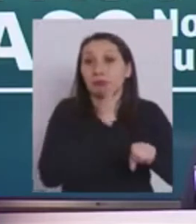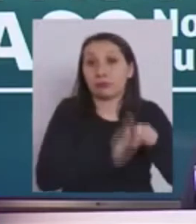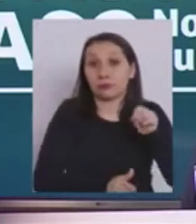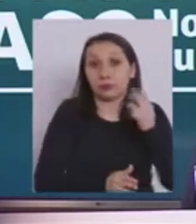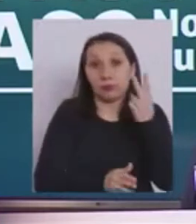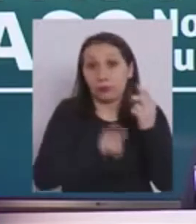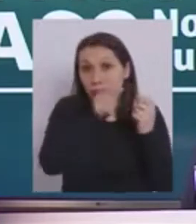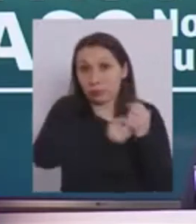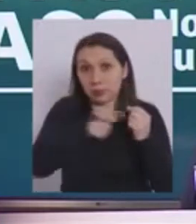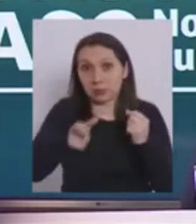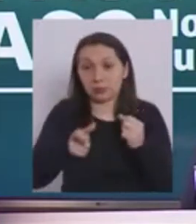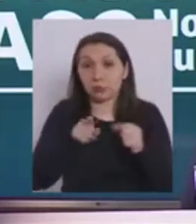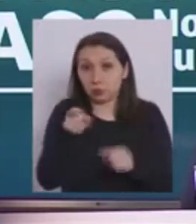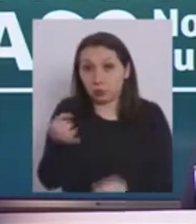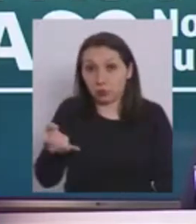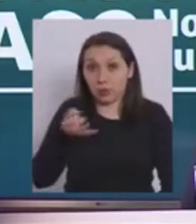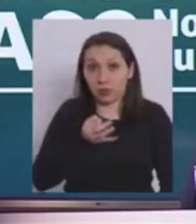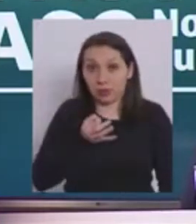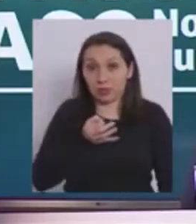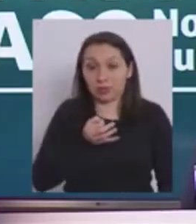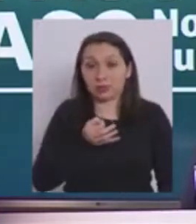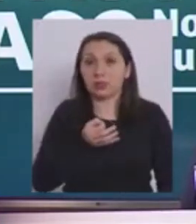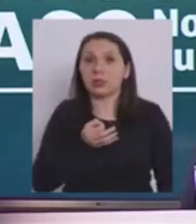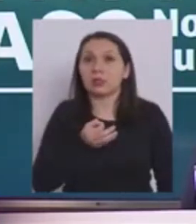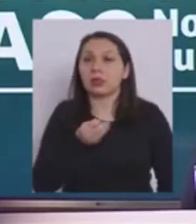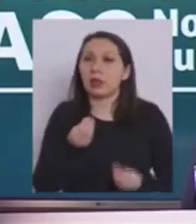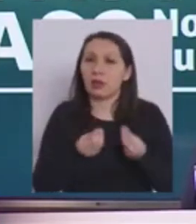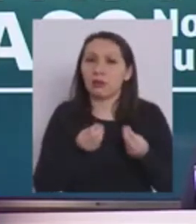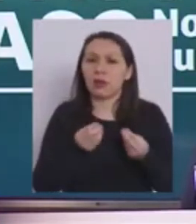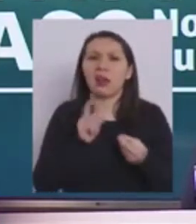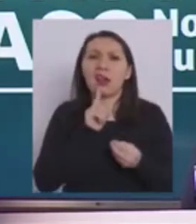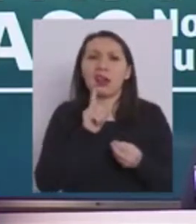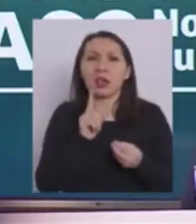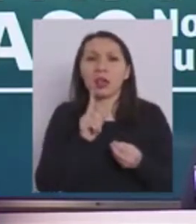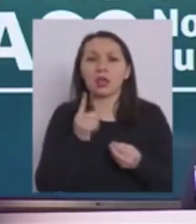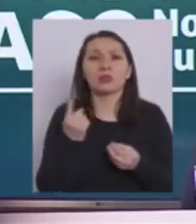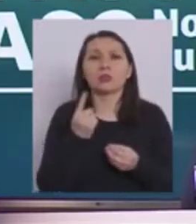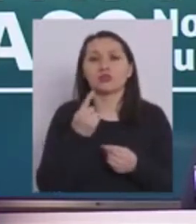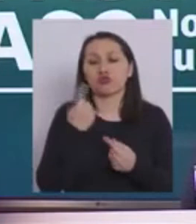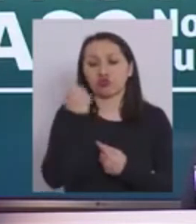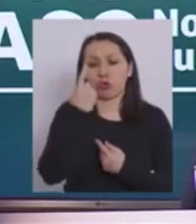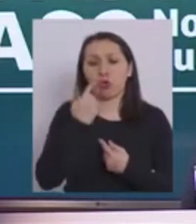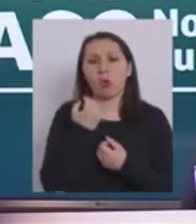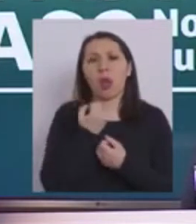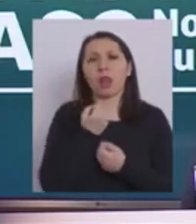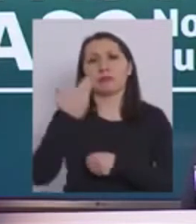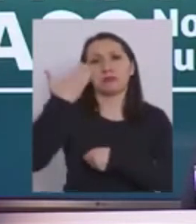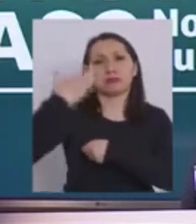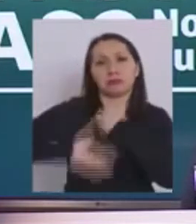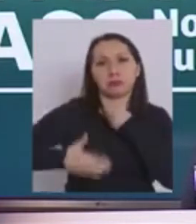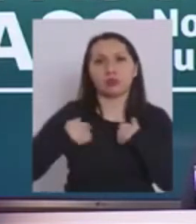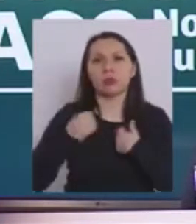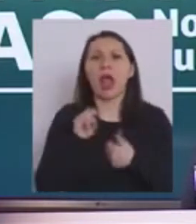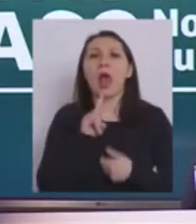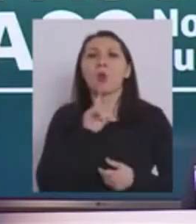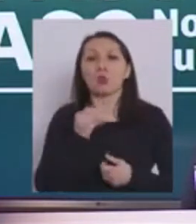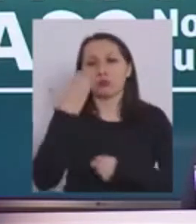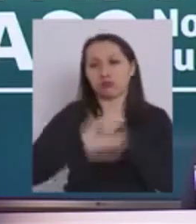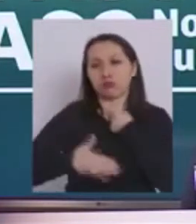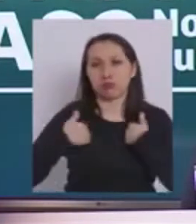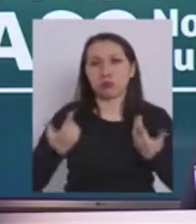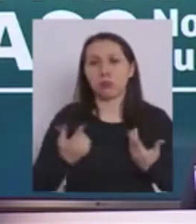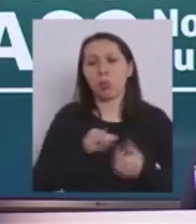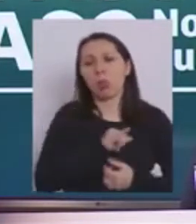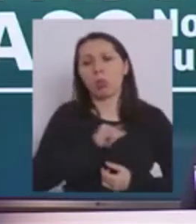la salida de esta persona a la que usted hace referencia la verdad es que corresponde en auto despidos de esas personas